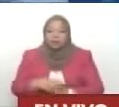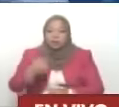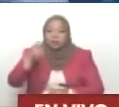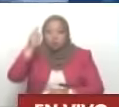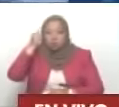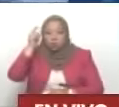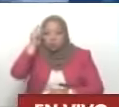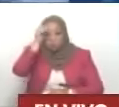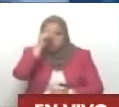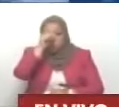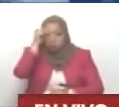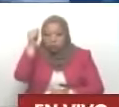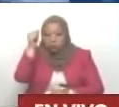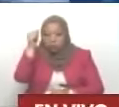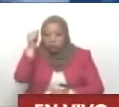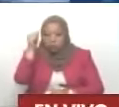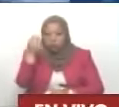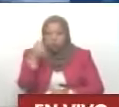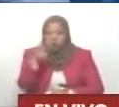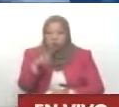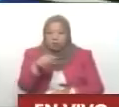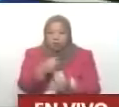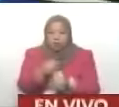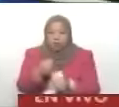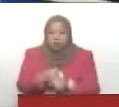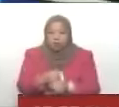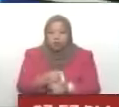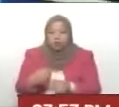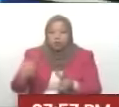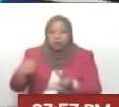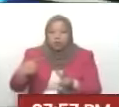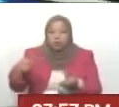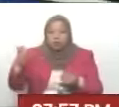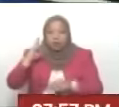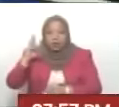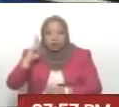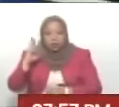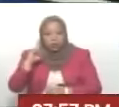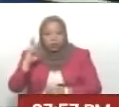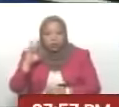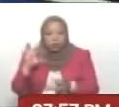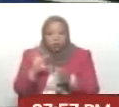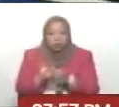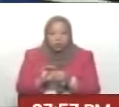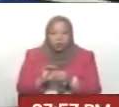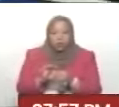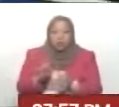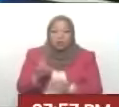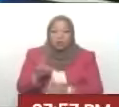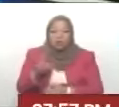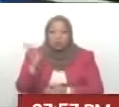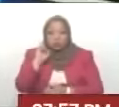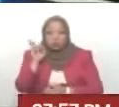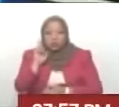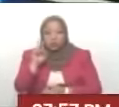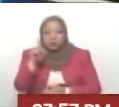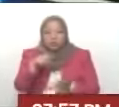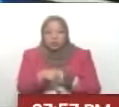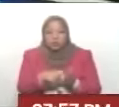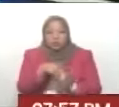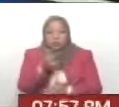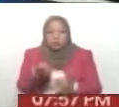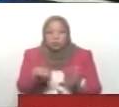domingos, 9 de la noche. Excelente. Sale por Venezuela News Radio, agradecido a la gente de Venezuela News Radio, 104.9